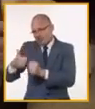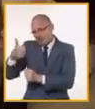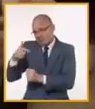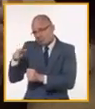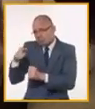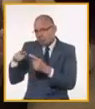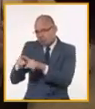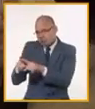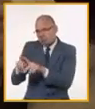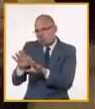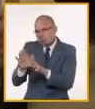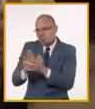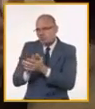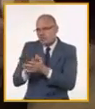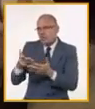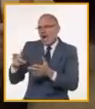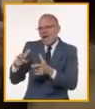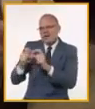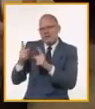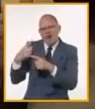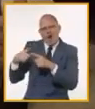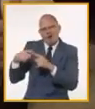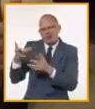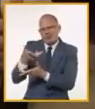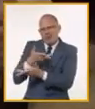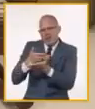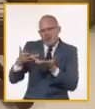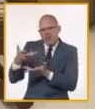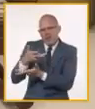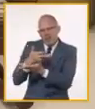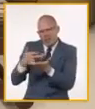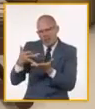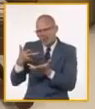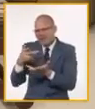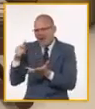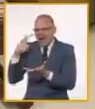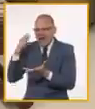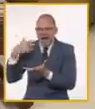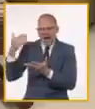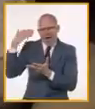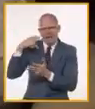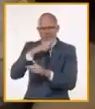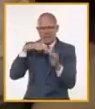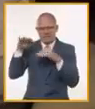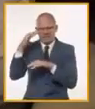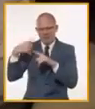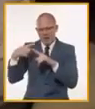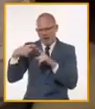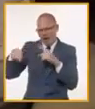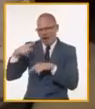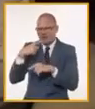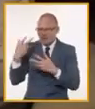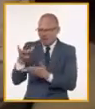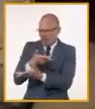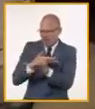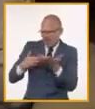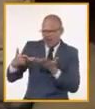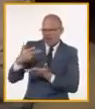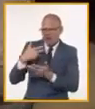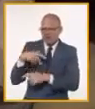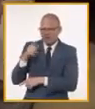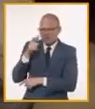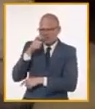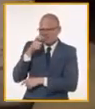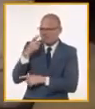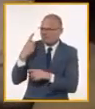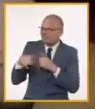en las reuniones aquellas del Consejo de Ministros que había en aquellos momentos, eran